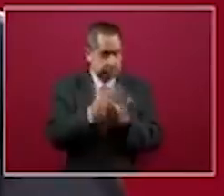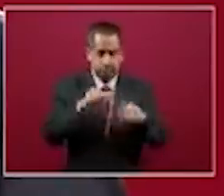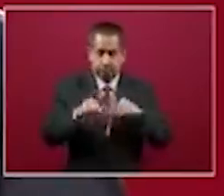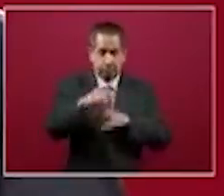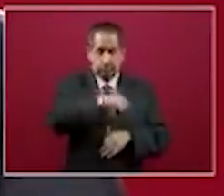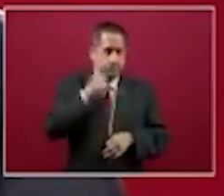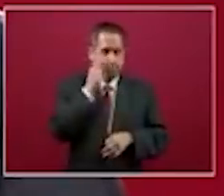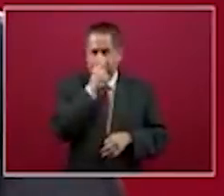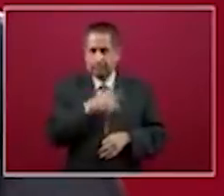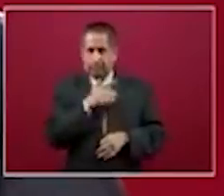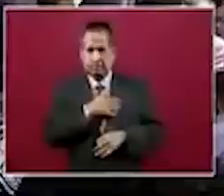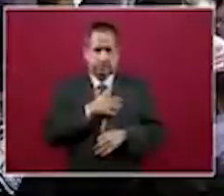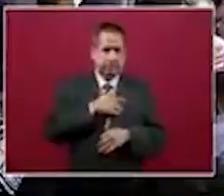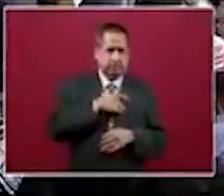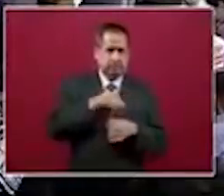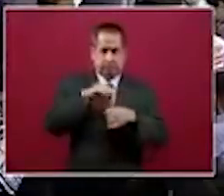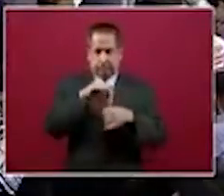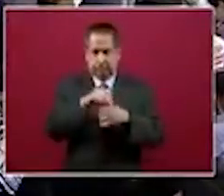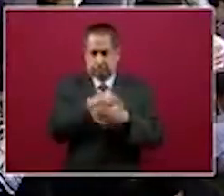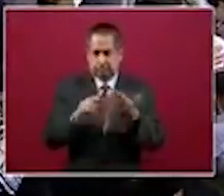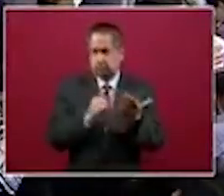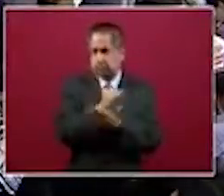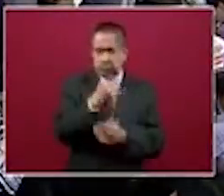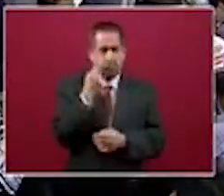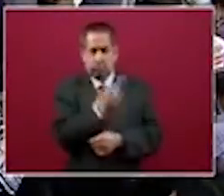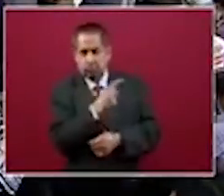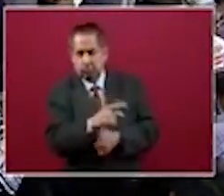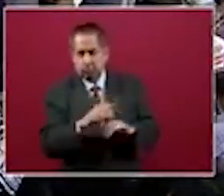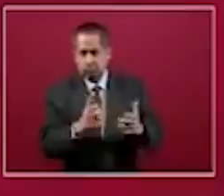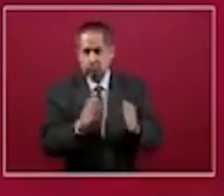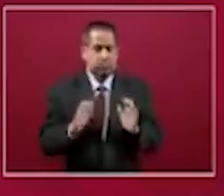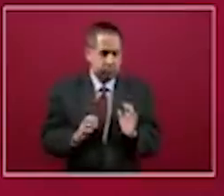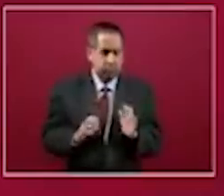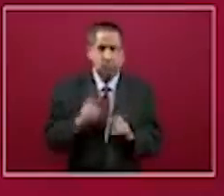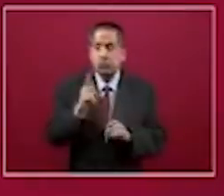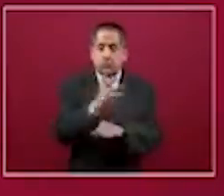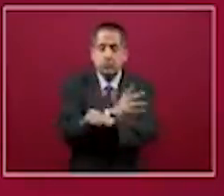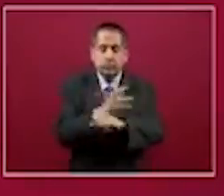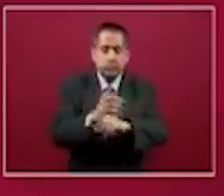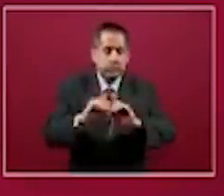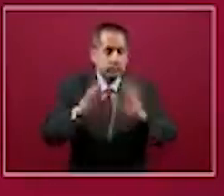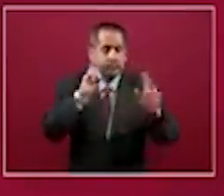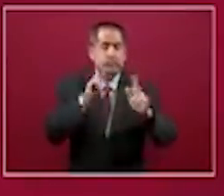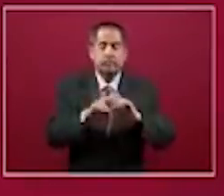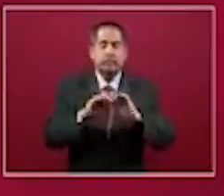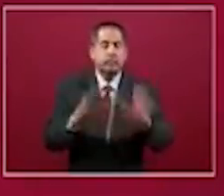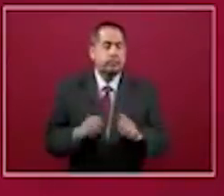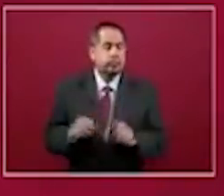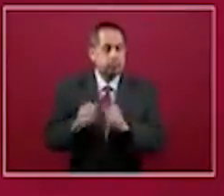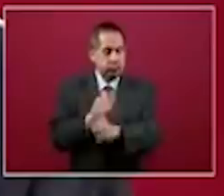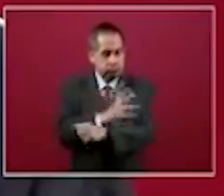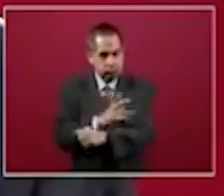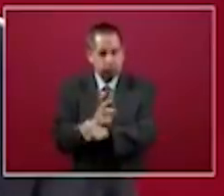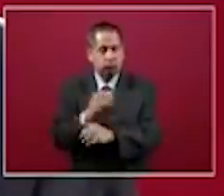trabajadores decidir sobre sus dirigentes. Lo que estamos pidiendo, en efecto, es que haya transparencia, que haya